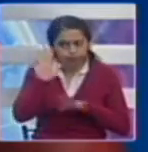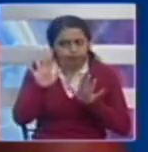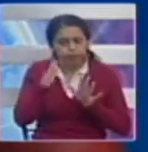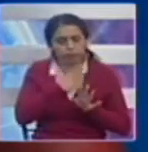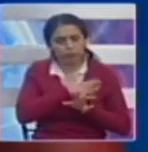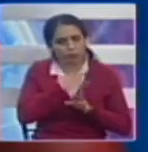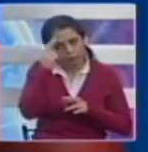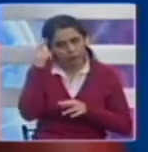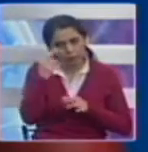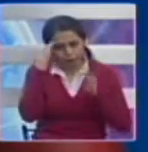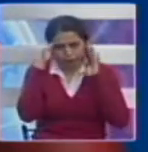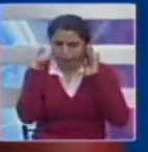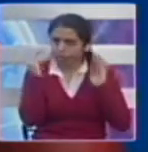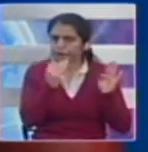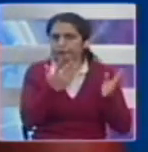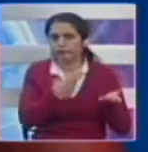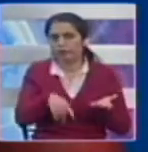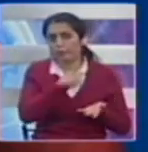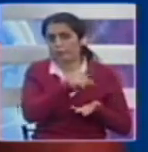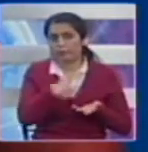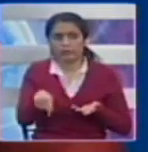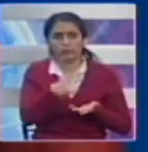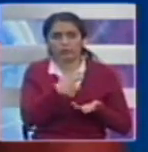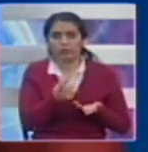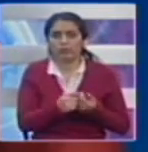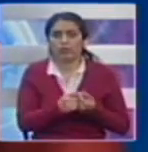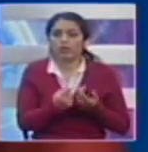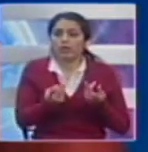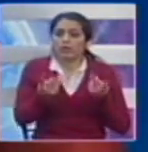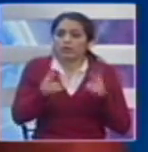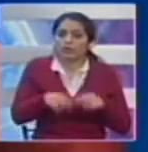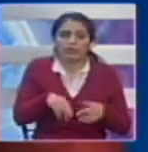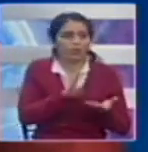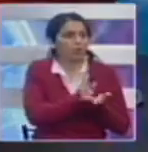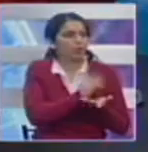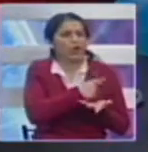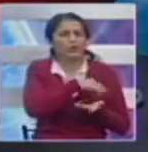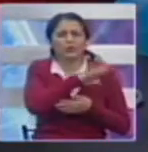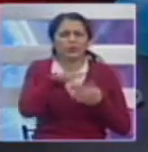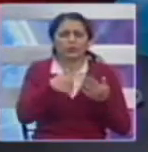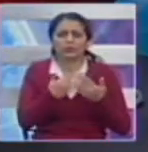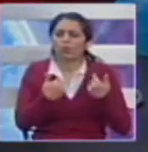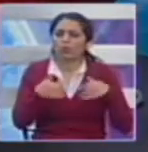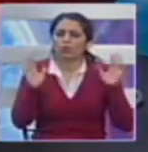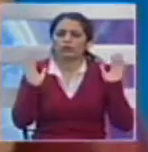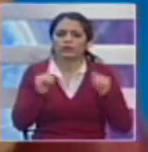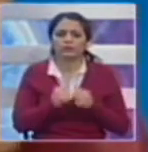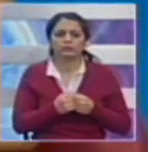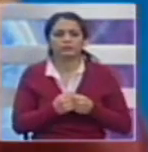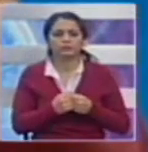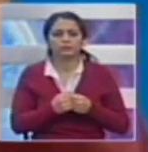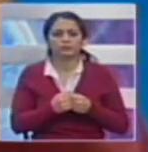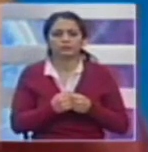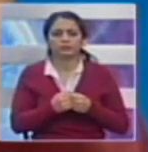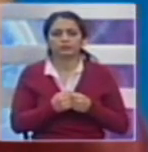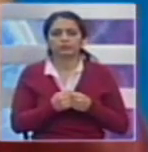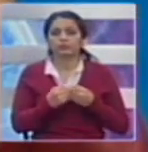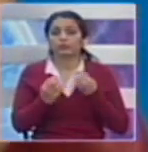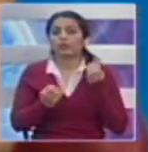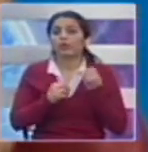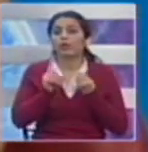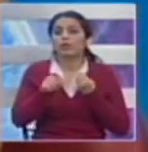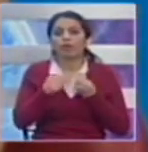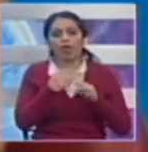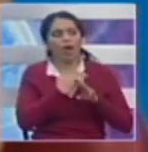primar siempre la salud y la atención de nuestros jubilados, afiliados y el público en general. ¿Cuál es su postura con respecto a las declaraciones o el rechazo